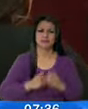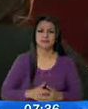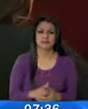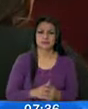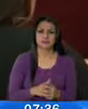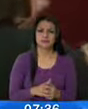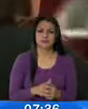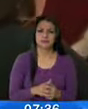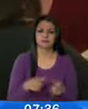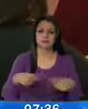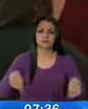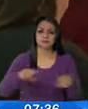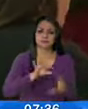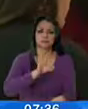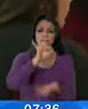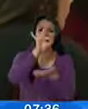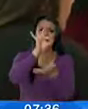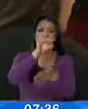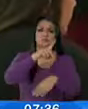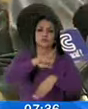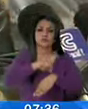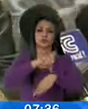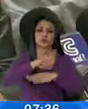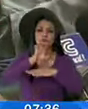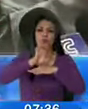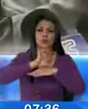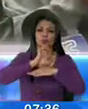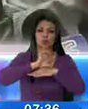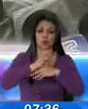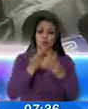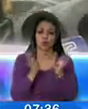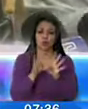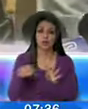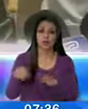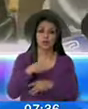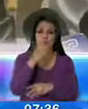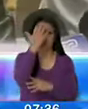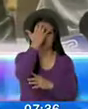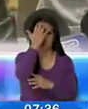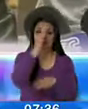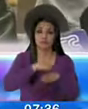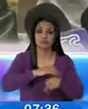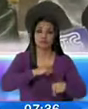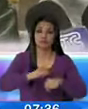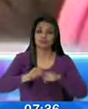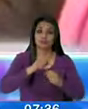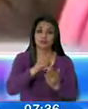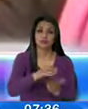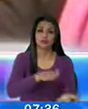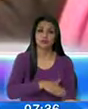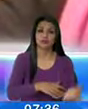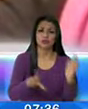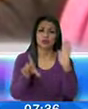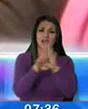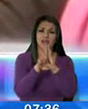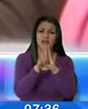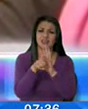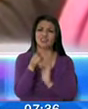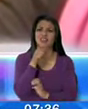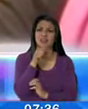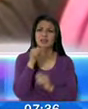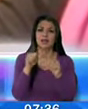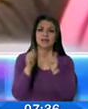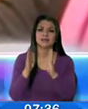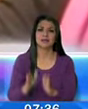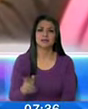Son los representantes de los colegios de médicos del país. Dicen estar preocupados por la admisión a trámite de un proyecto de código de salud auspiciado por la legisladora